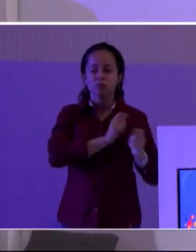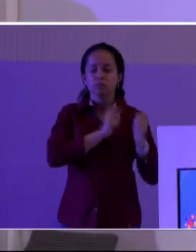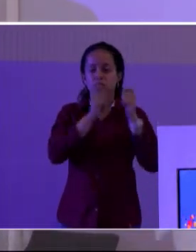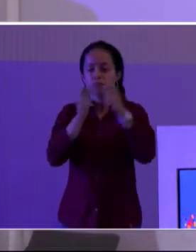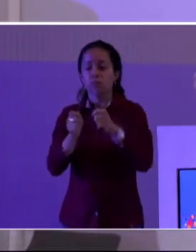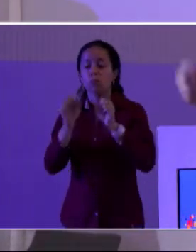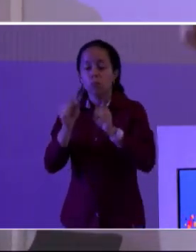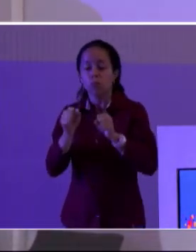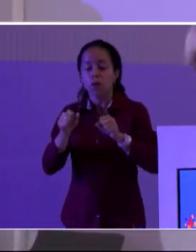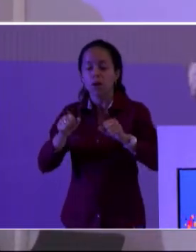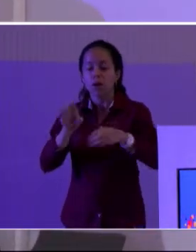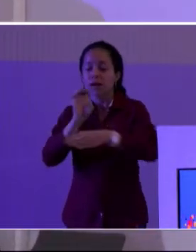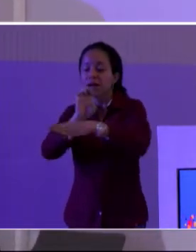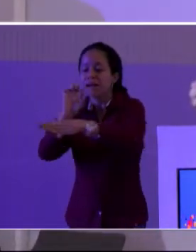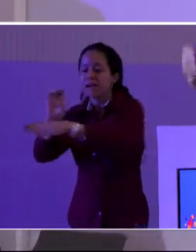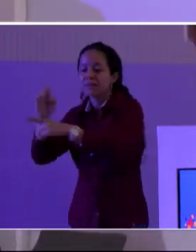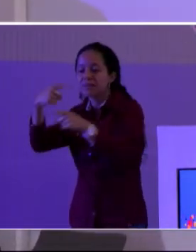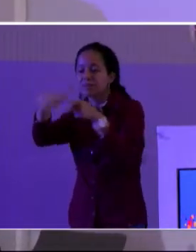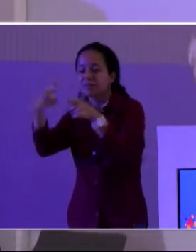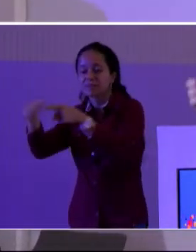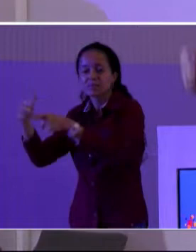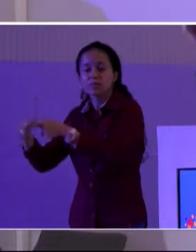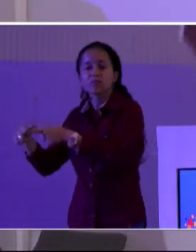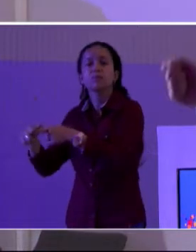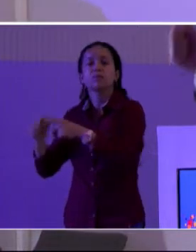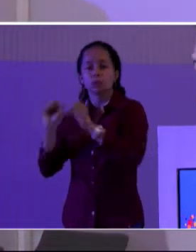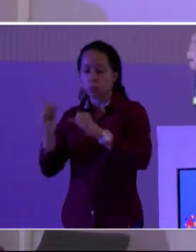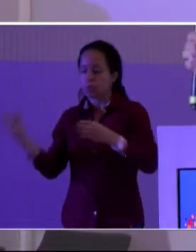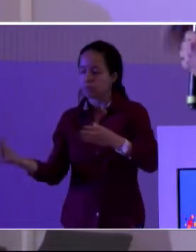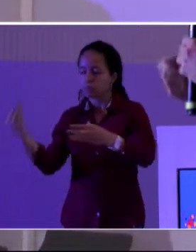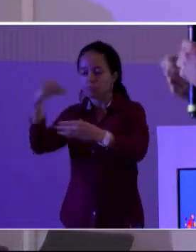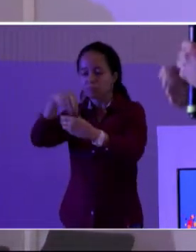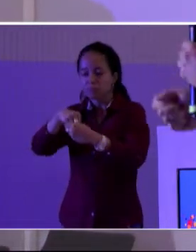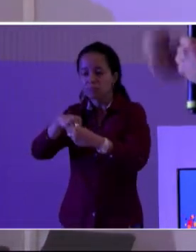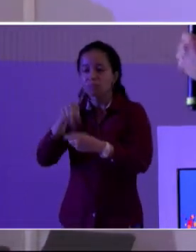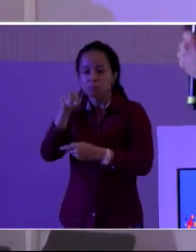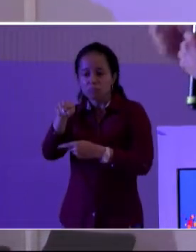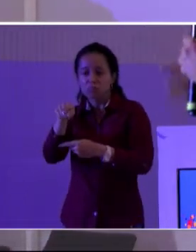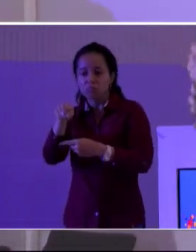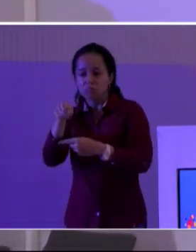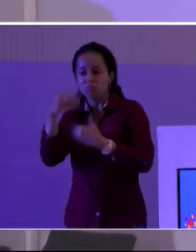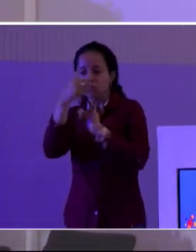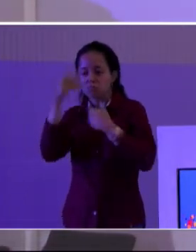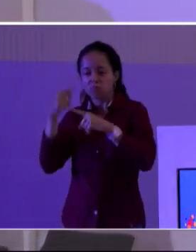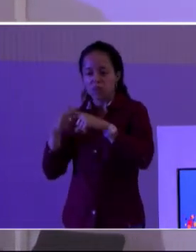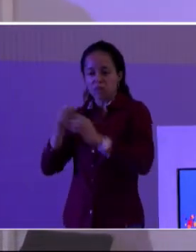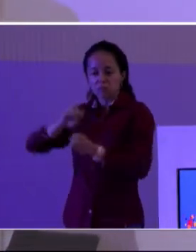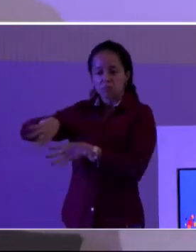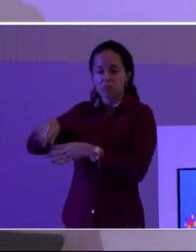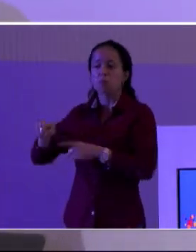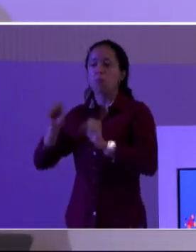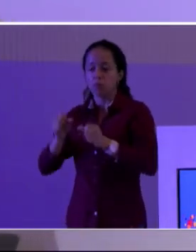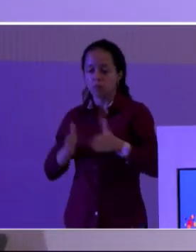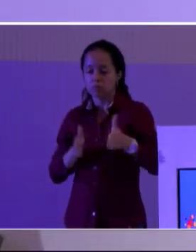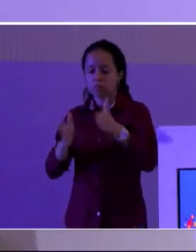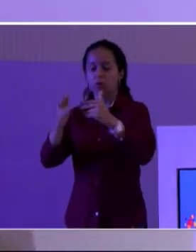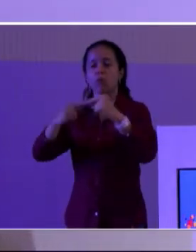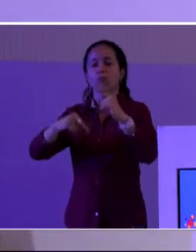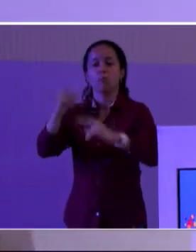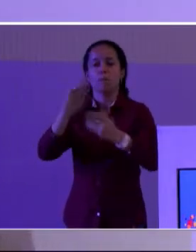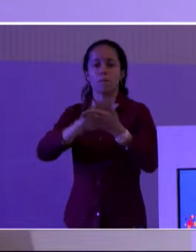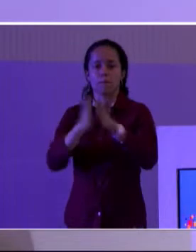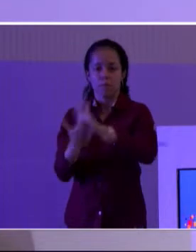entes territoriales vean en la reincorporación efectiva de los excombatientes un camino efectivo hacia la construcción de la